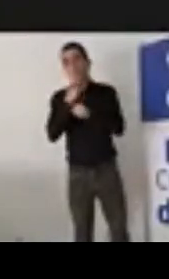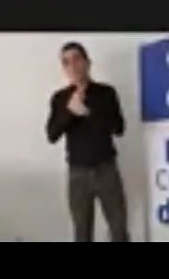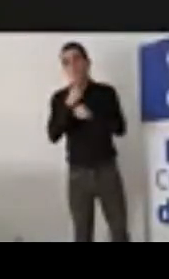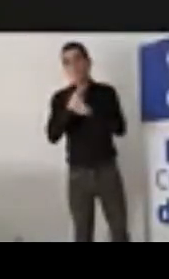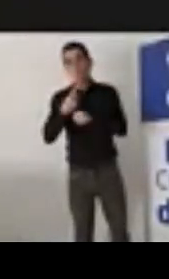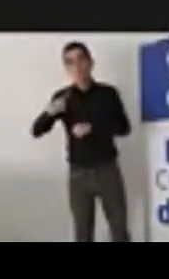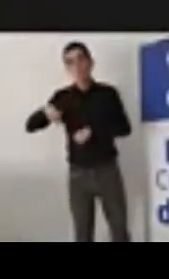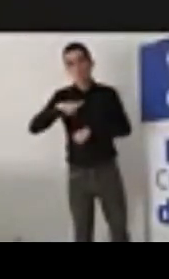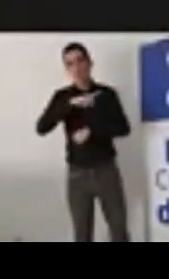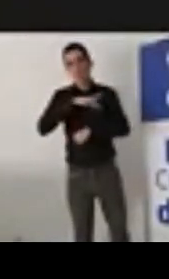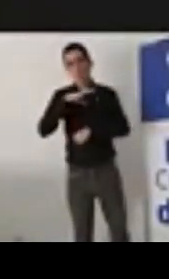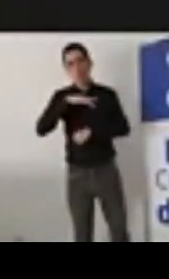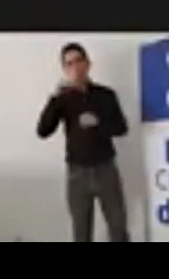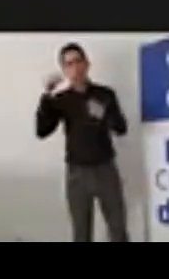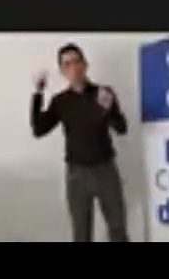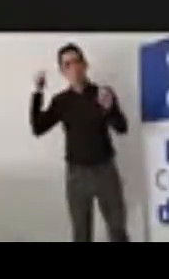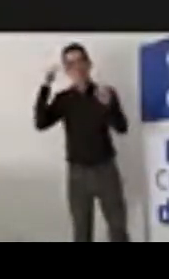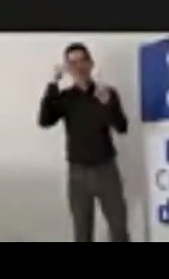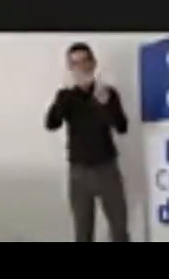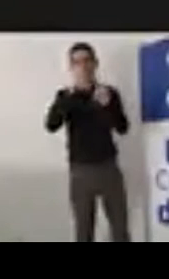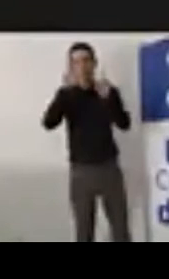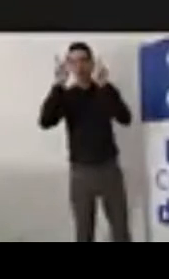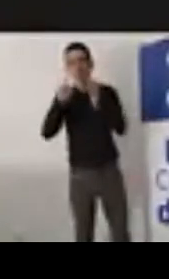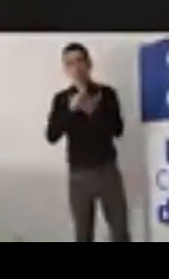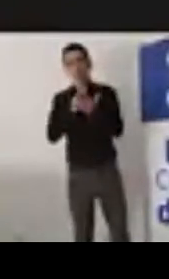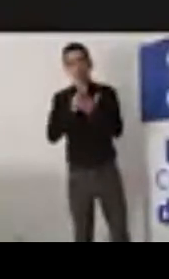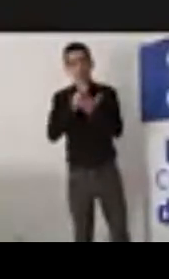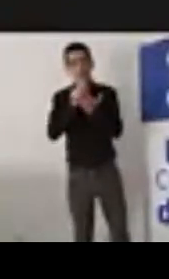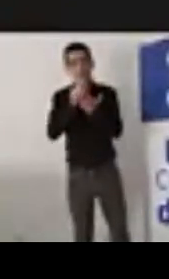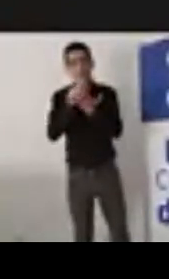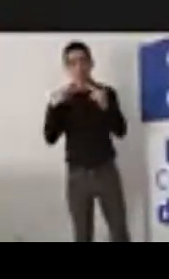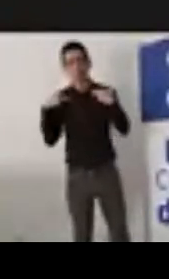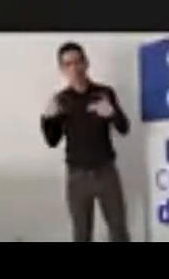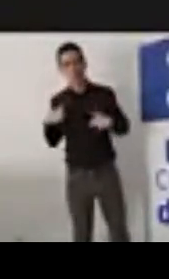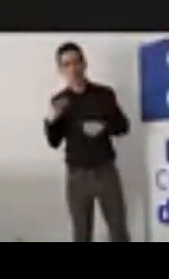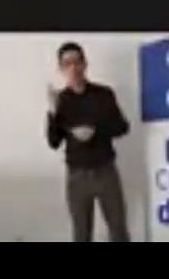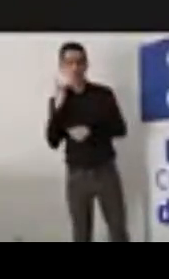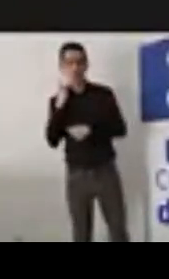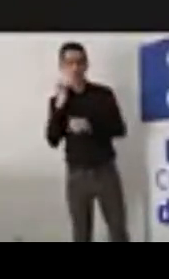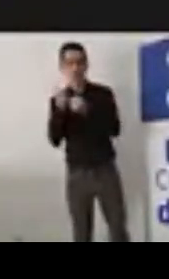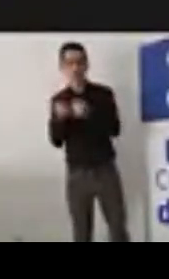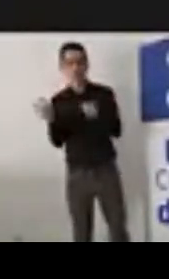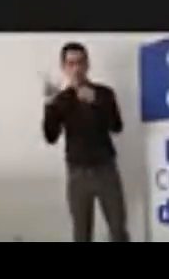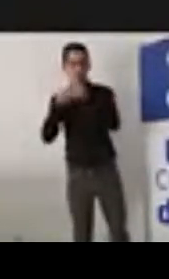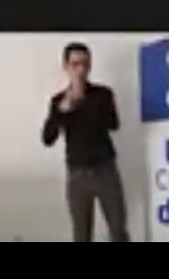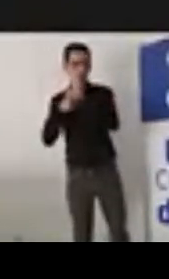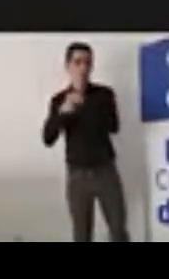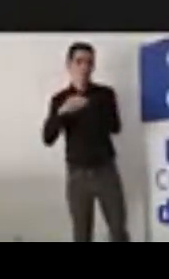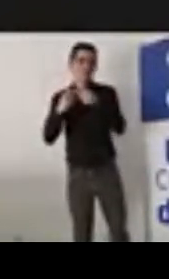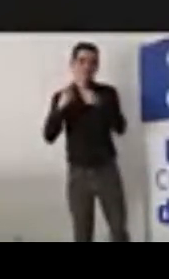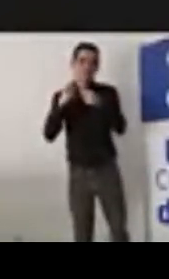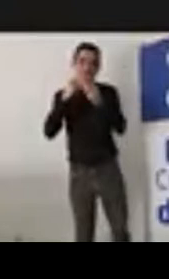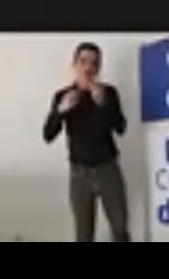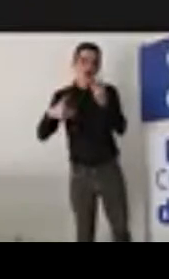a derechos humanos y a política social, como lo es el fin de la pobreza, el hambre, la educación, la salud y el bienestar, los temas